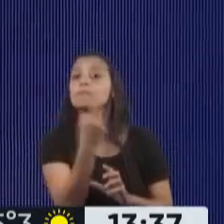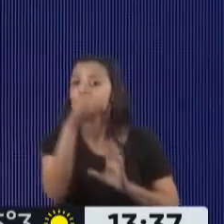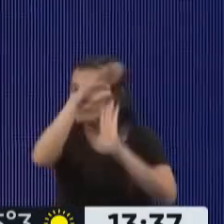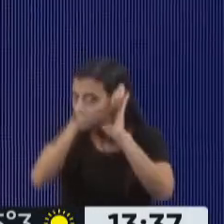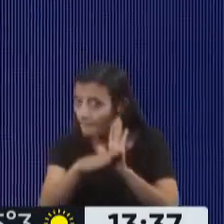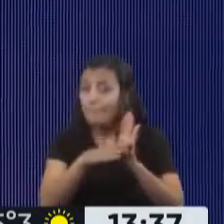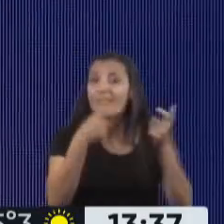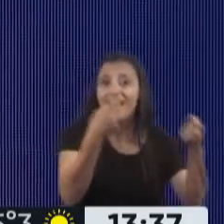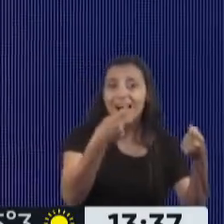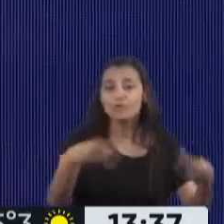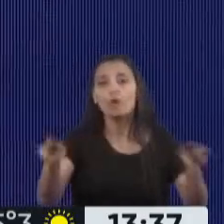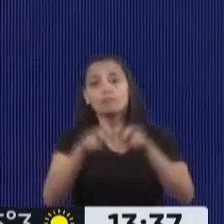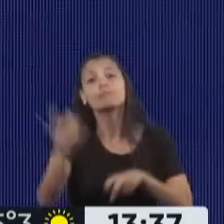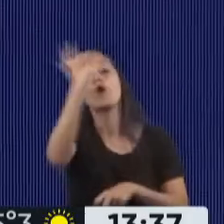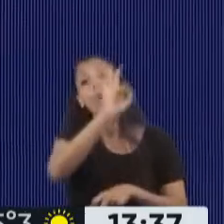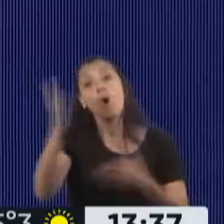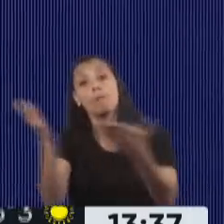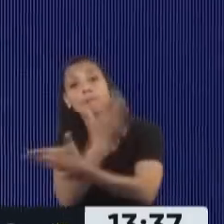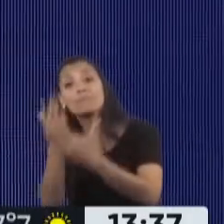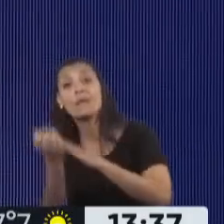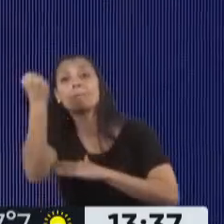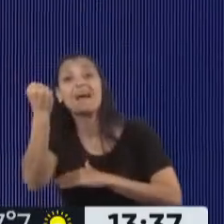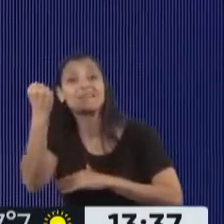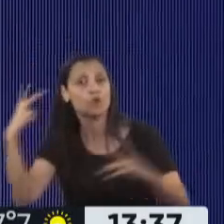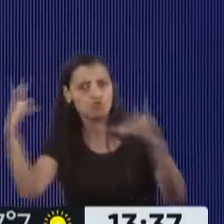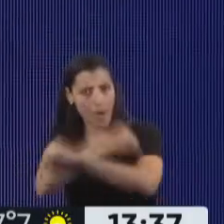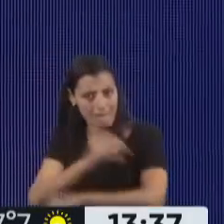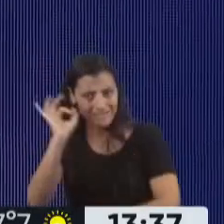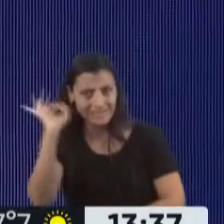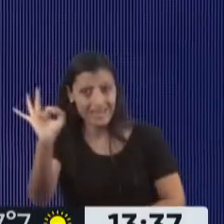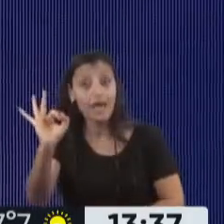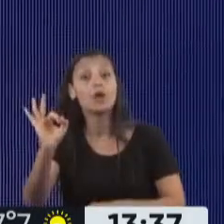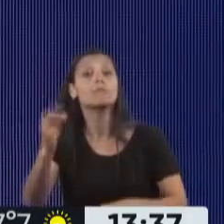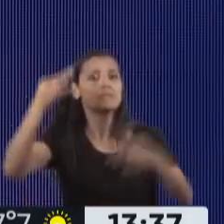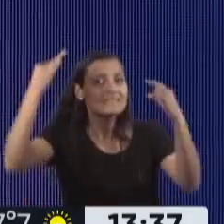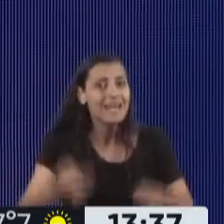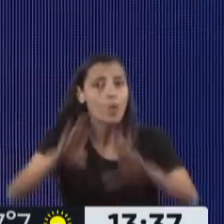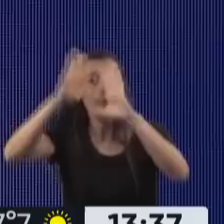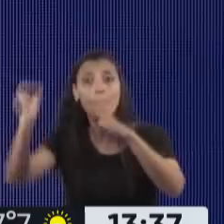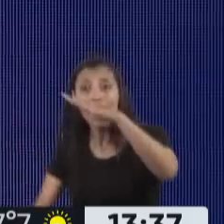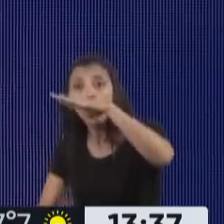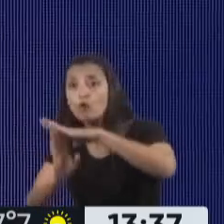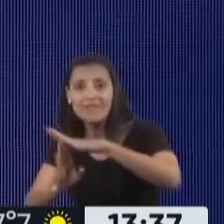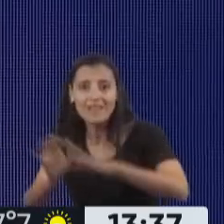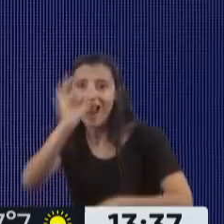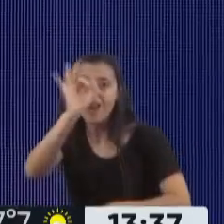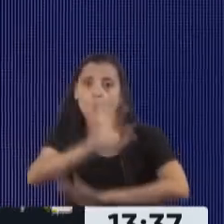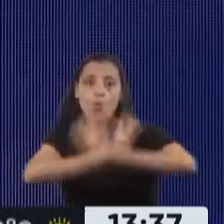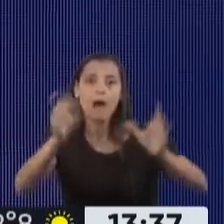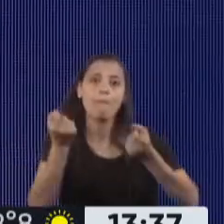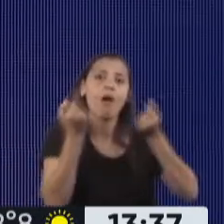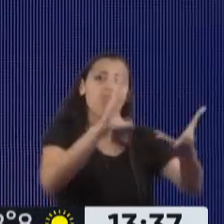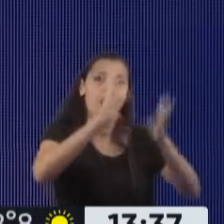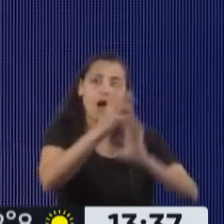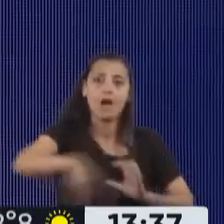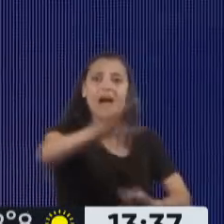emisión cero lo que asegura es que el Banco Central no los va a molestar nunca más. ¿Y por qué digo